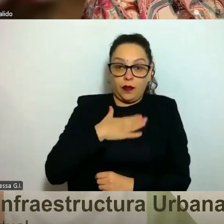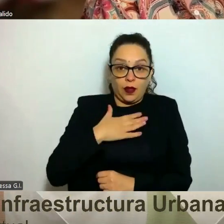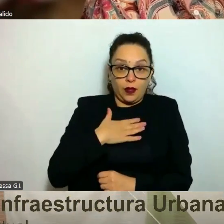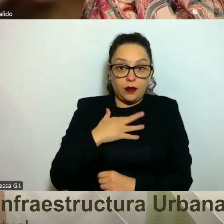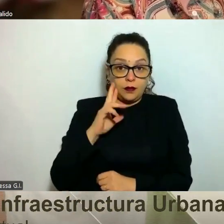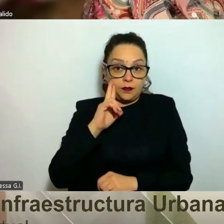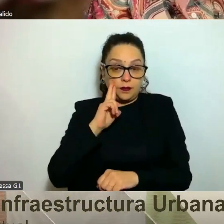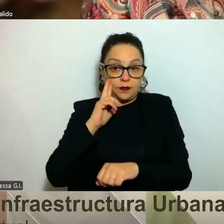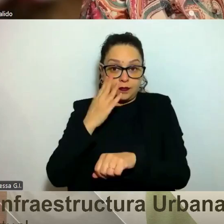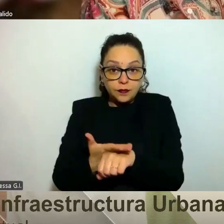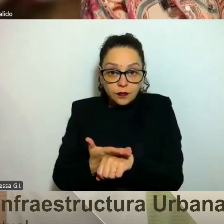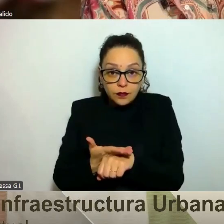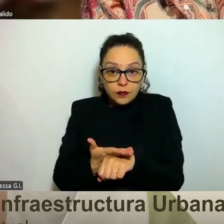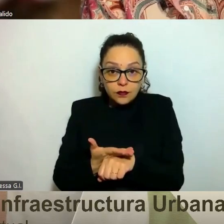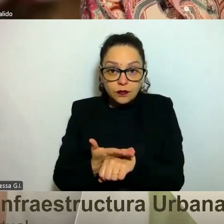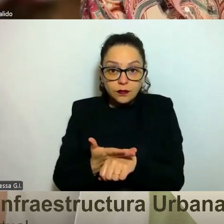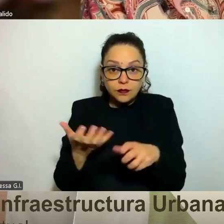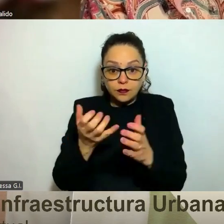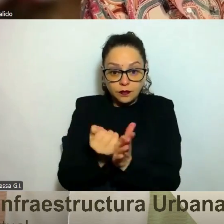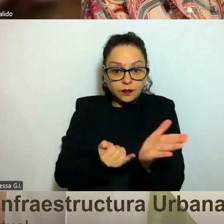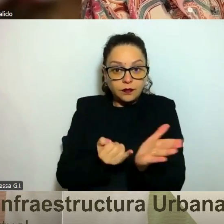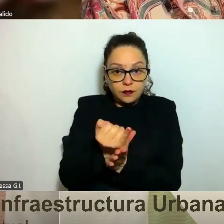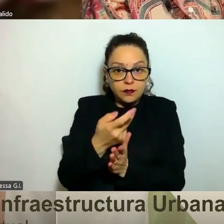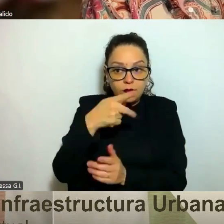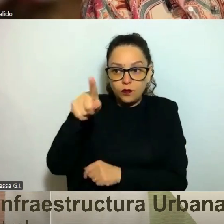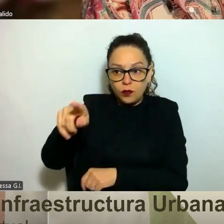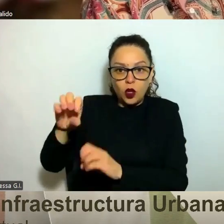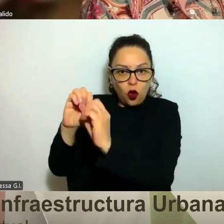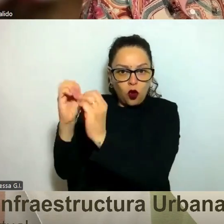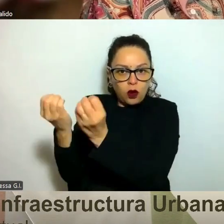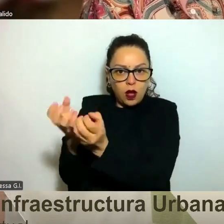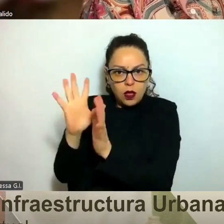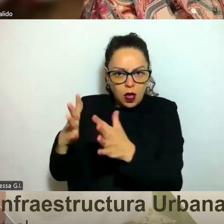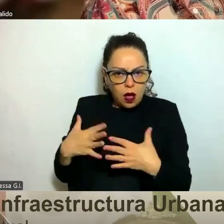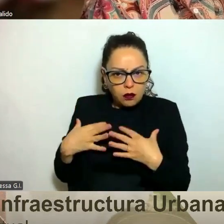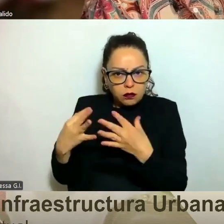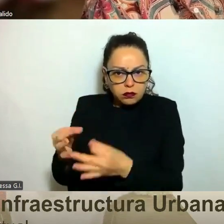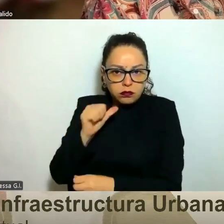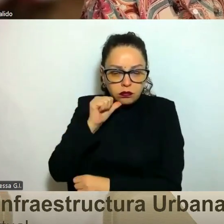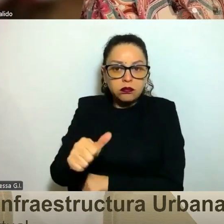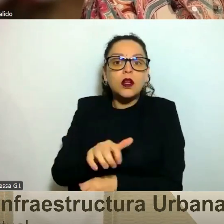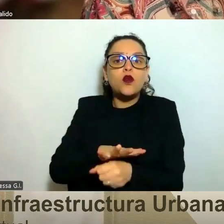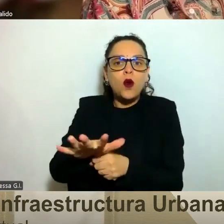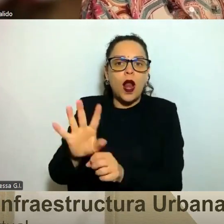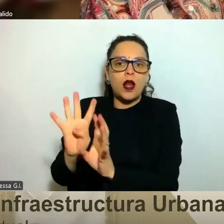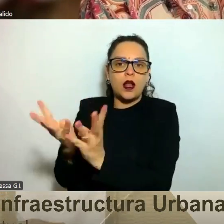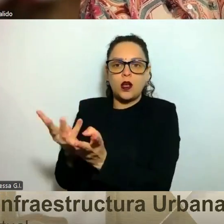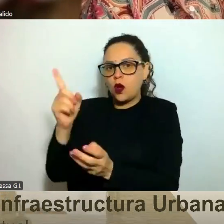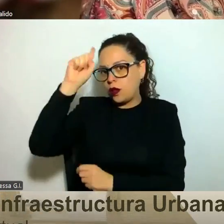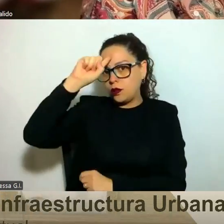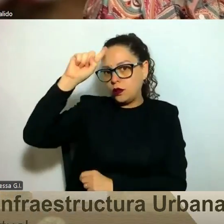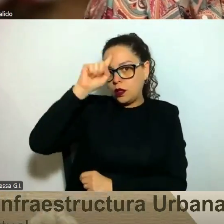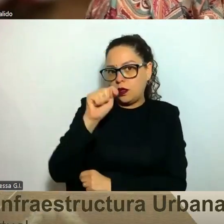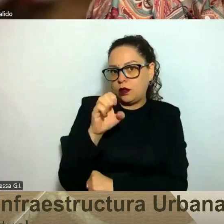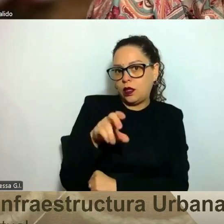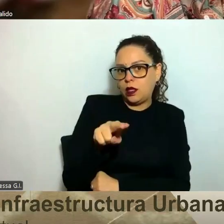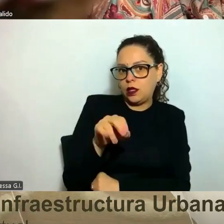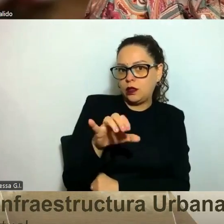órgano inexistente porque nunca se ha conformado, que es el Consejo Técnico. Estamos haciendo